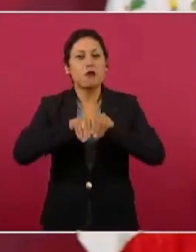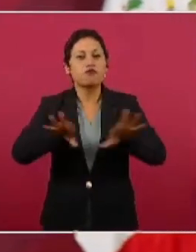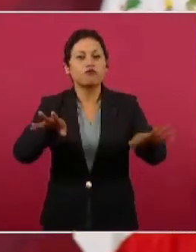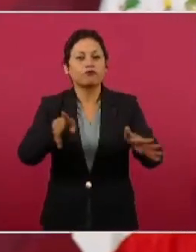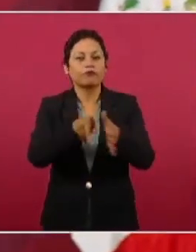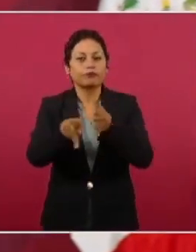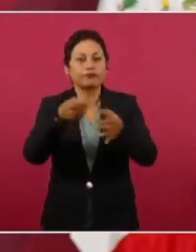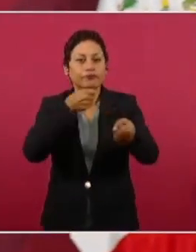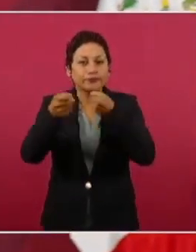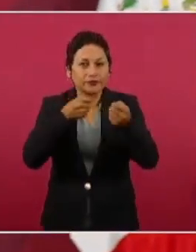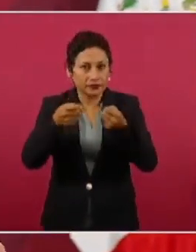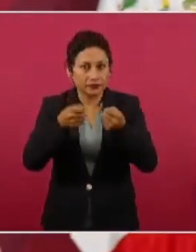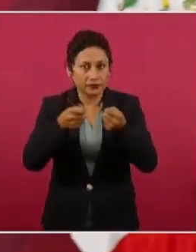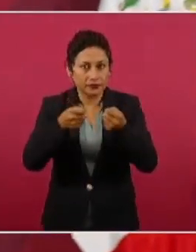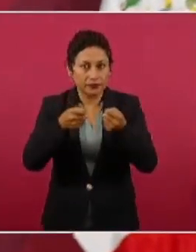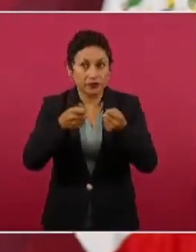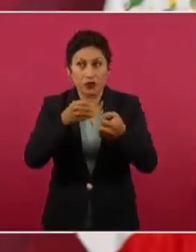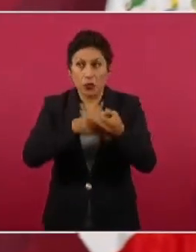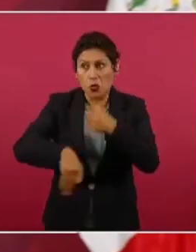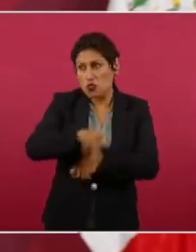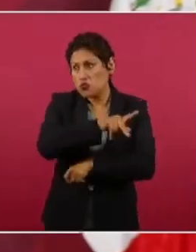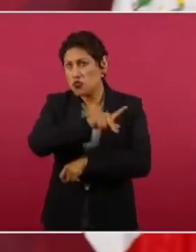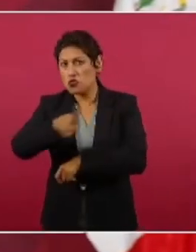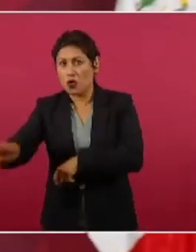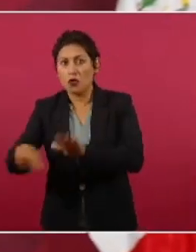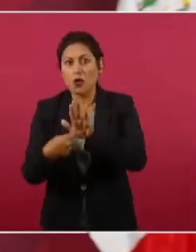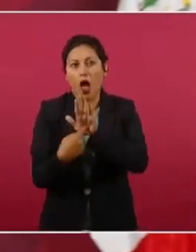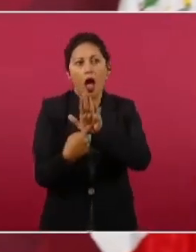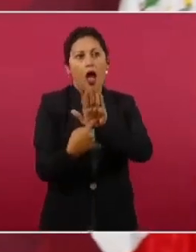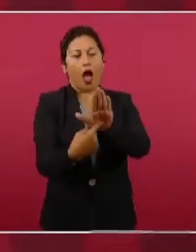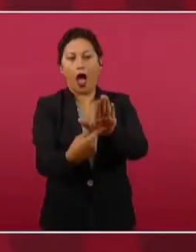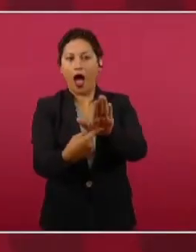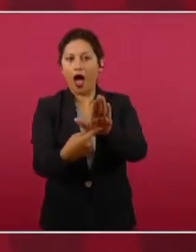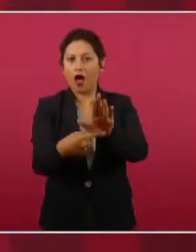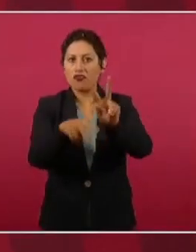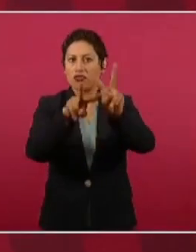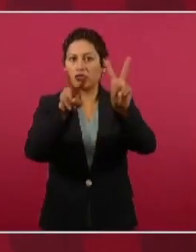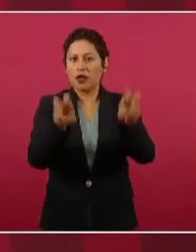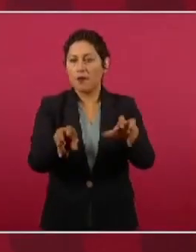Nota roja, antes solamente en el Alarma,